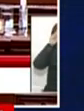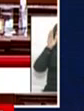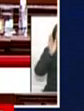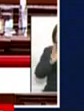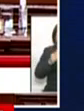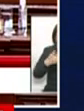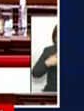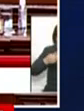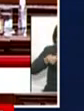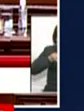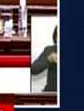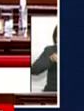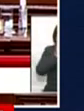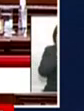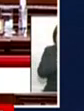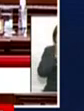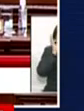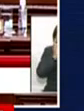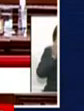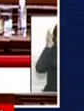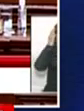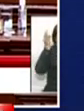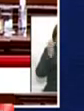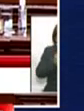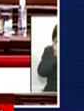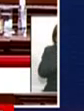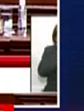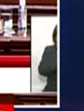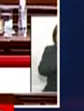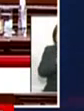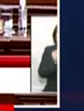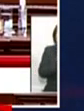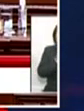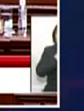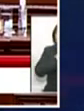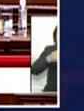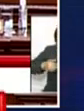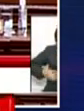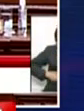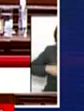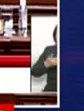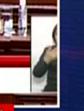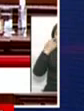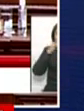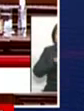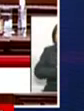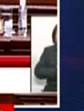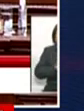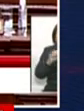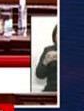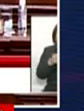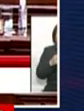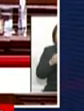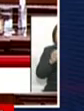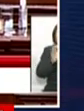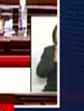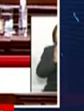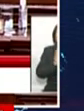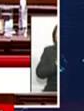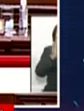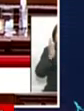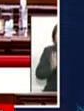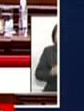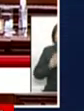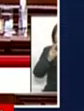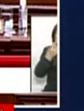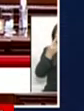vacar al presidente de la República en una decisión cuestionable constitucionalmente, pues definitivamente que entiendo que lo que pretenden hacer